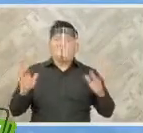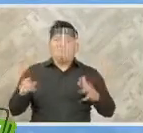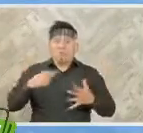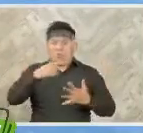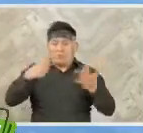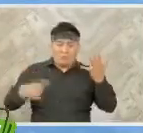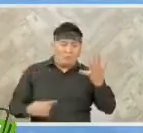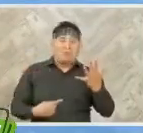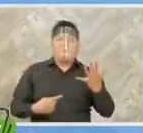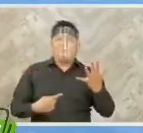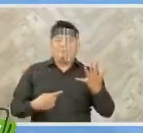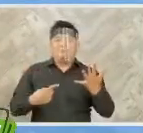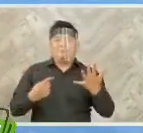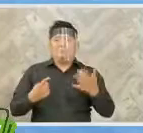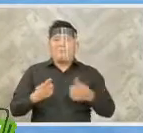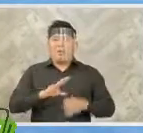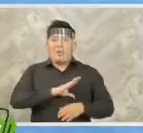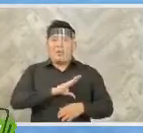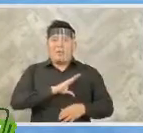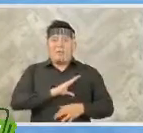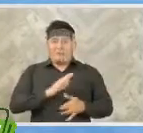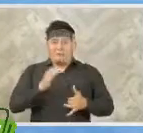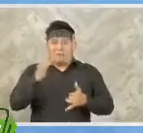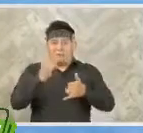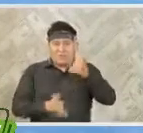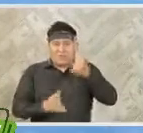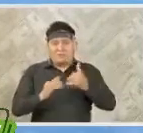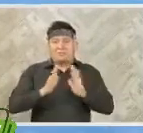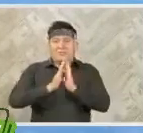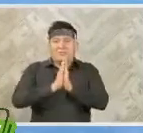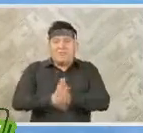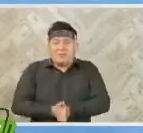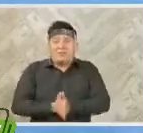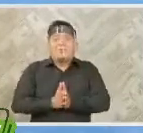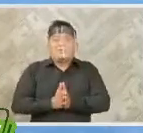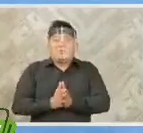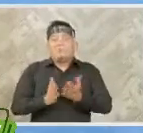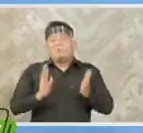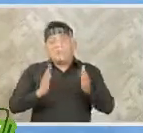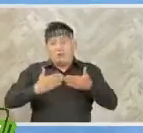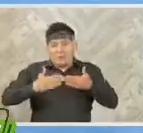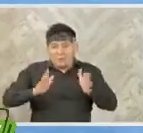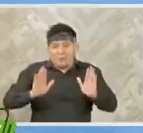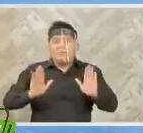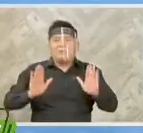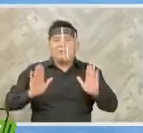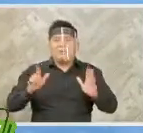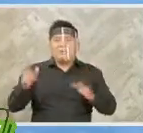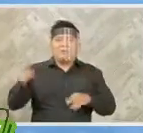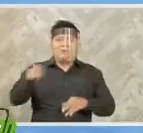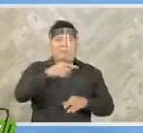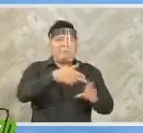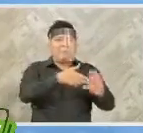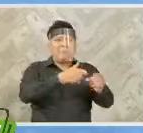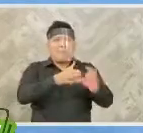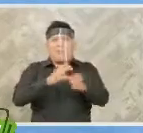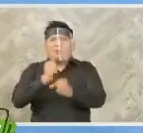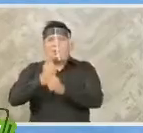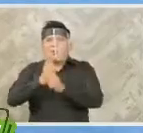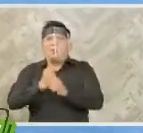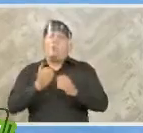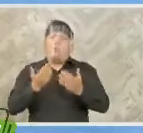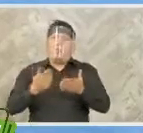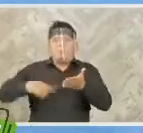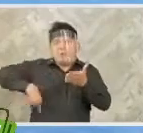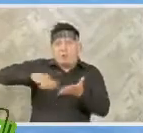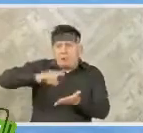Cúcuta permitieron que a final de año, en el mes de diciembre, Cúcuta recuperara sus índices de desempleo a 17.9, siendo